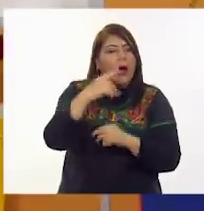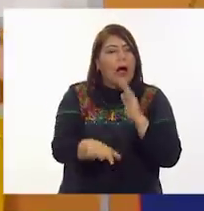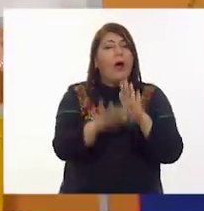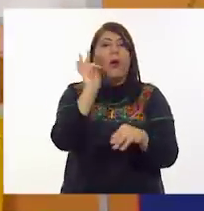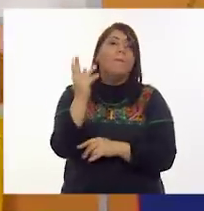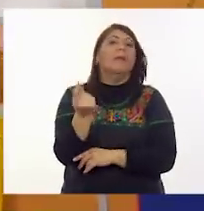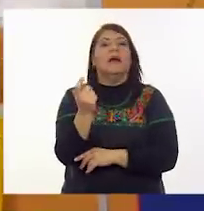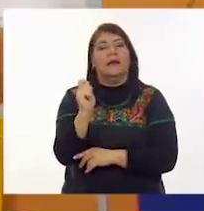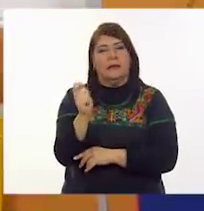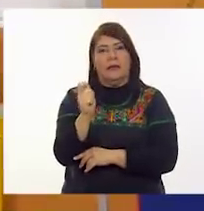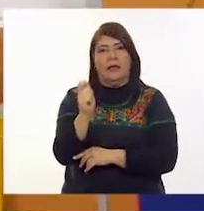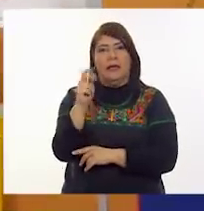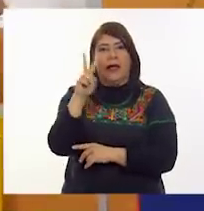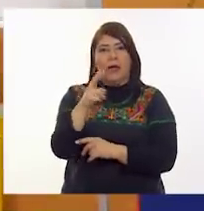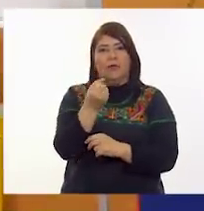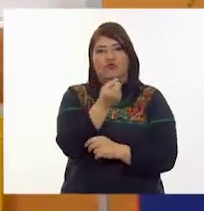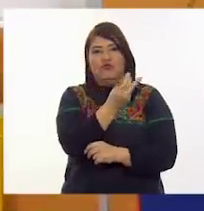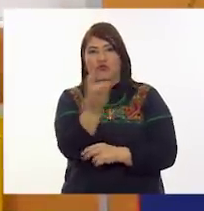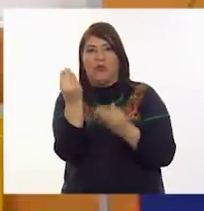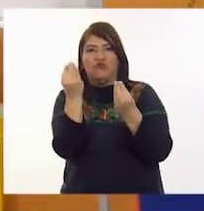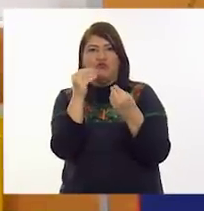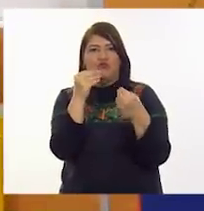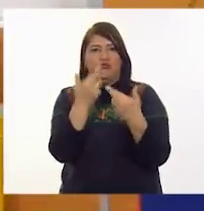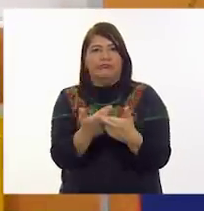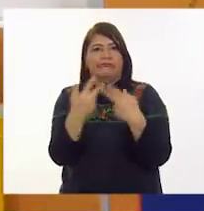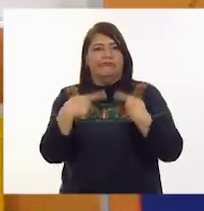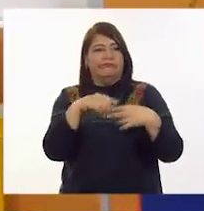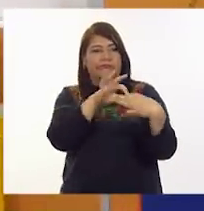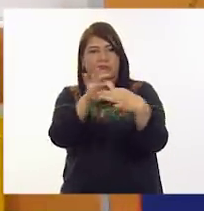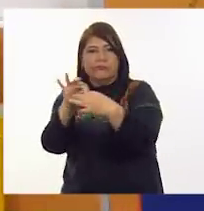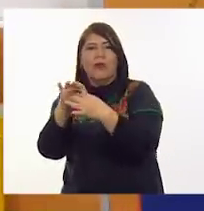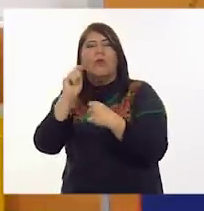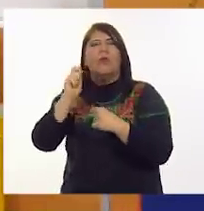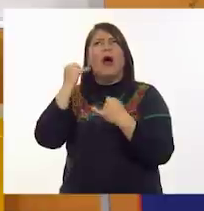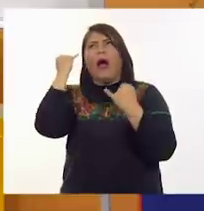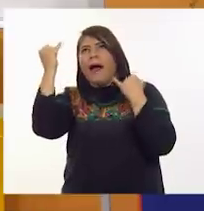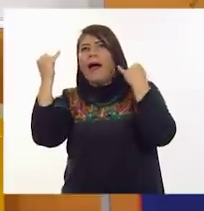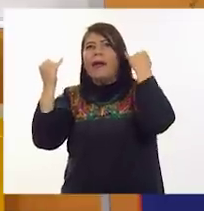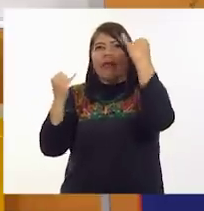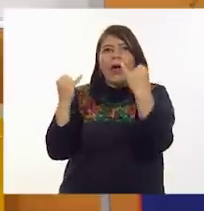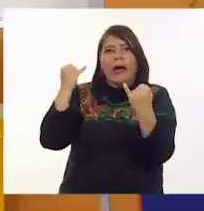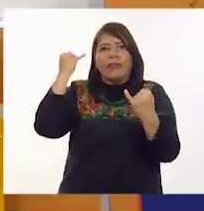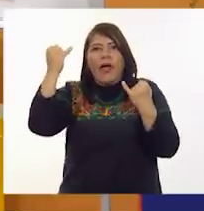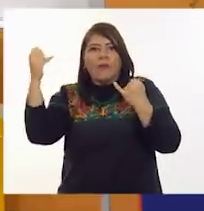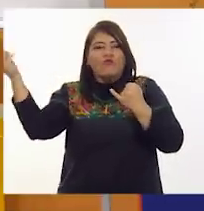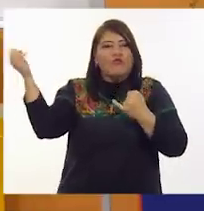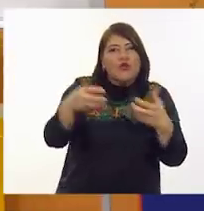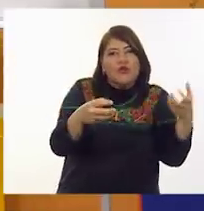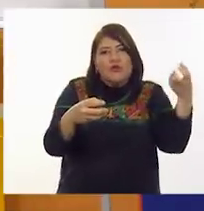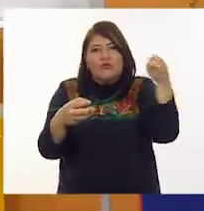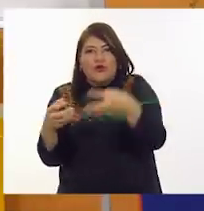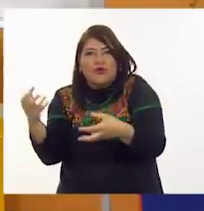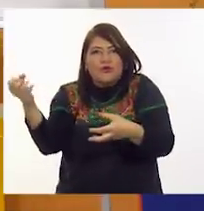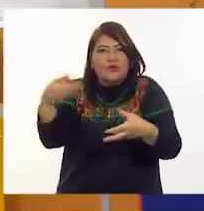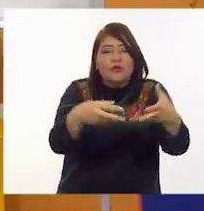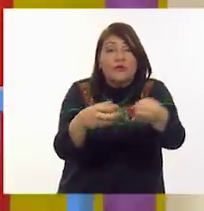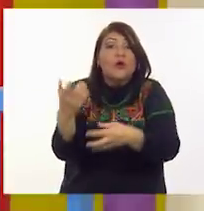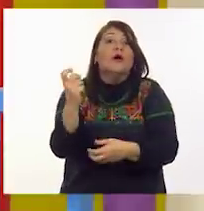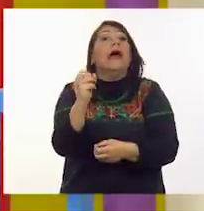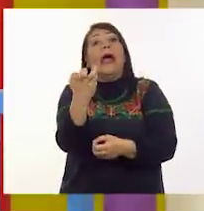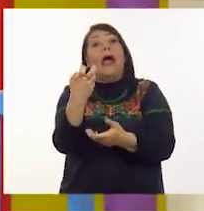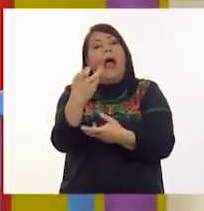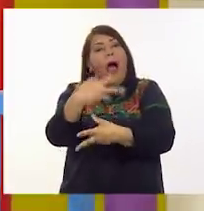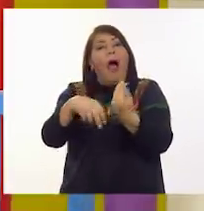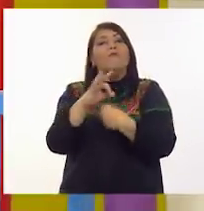lo que nos distingue es que tenemos mucha creatividad. Yo tengo la confianza que entre todas y todos podemos hallar a Mambo. Pues